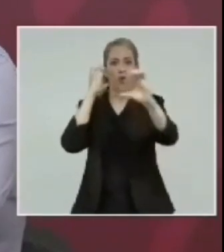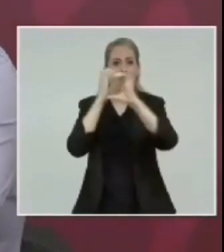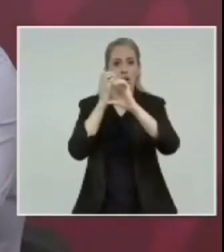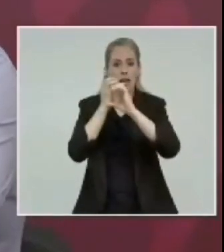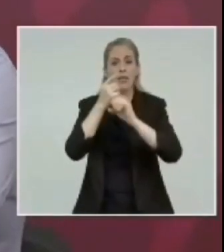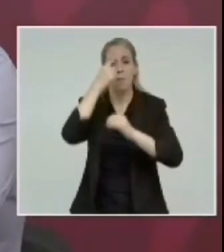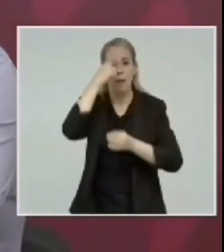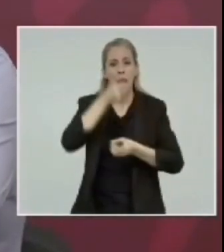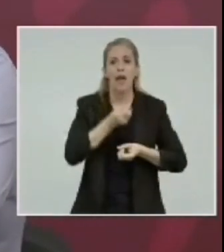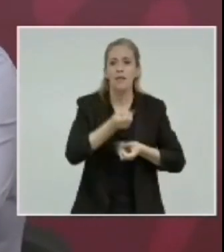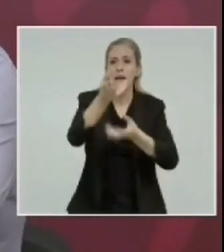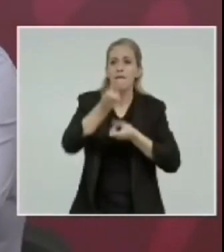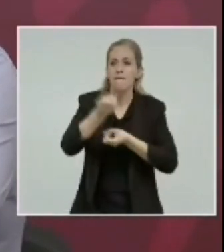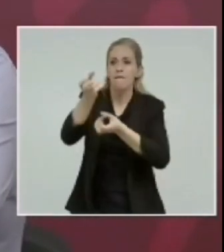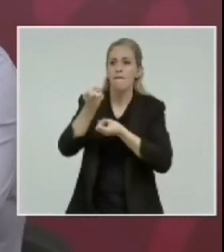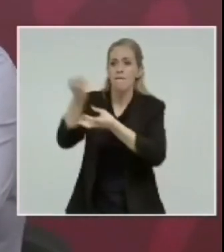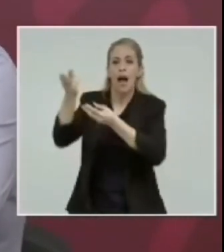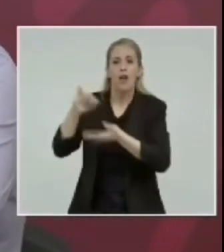Cierro